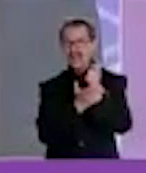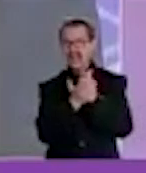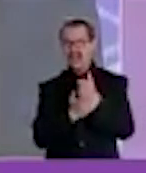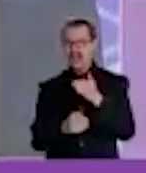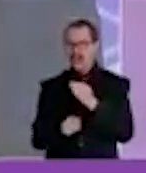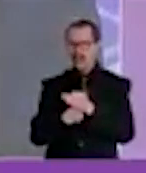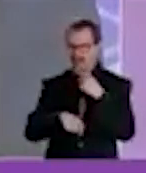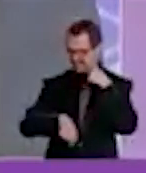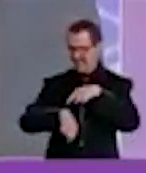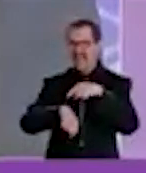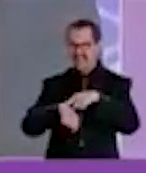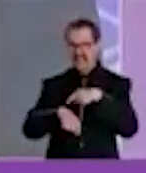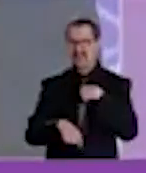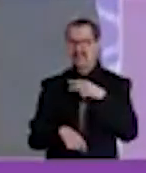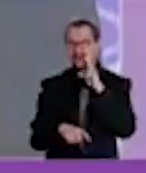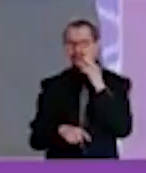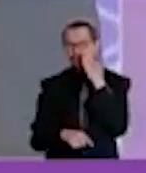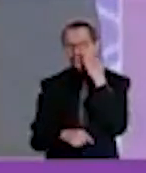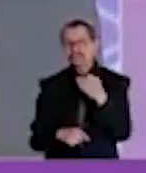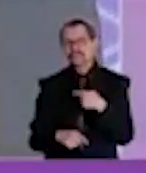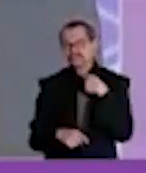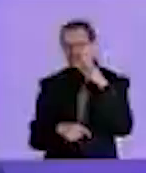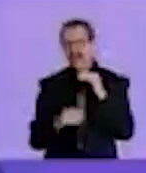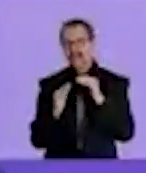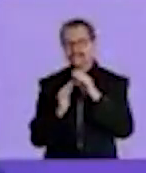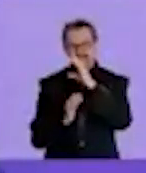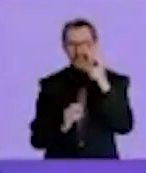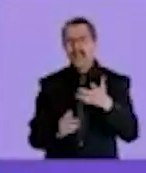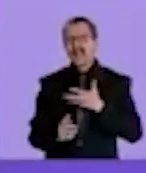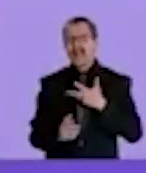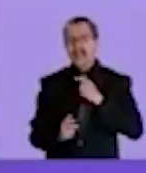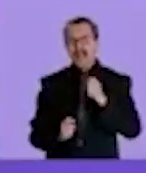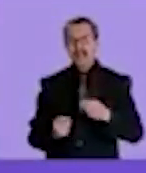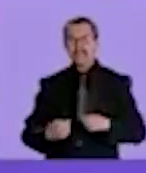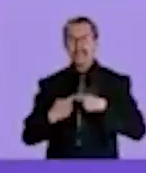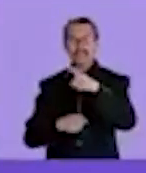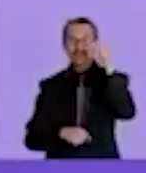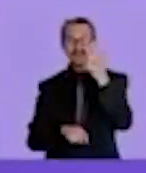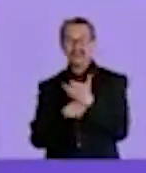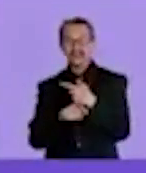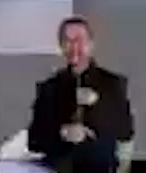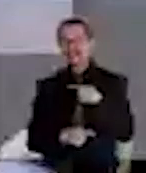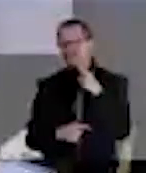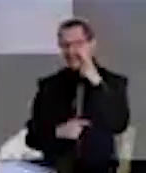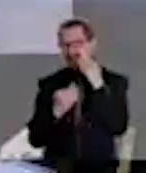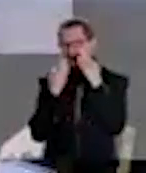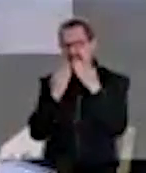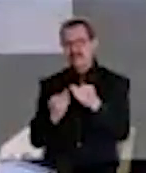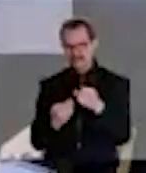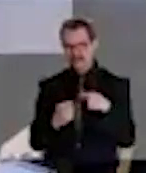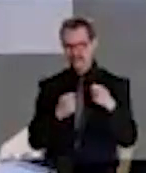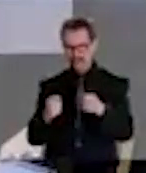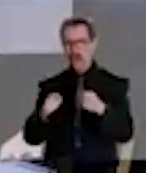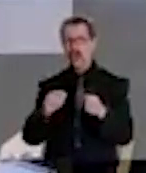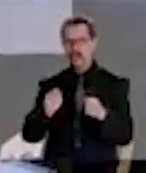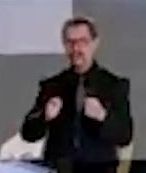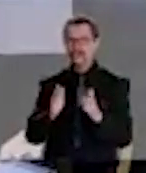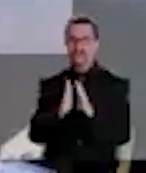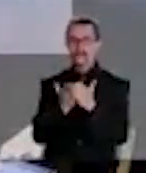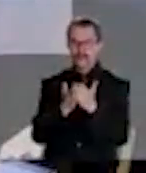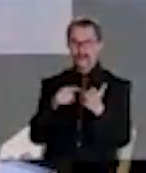tiempo donde vivía el señor hoy en la revista proceso lo tenemos ya por tiempo candidato